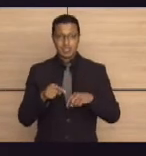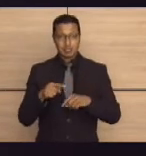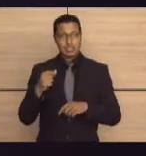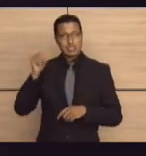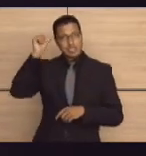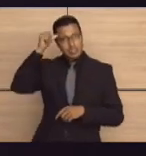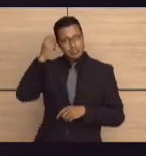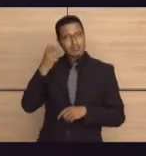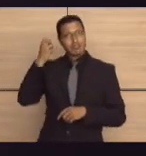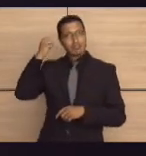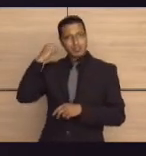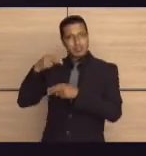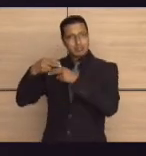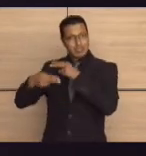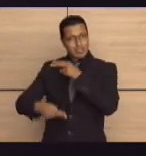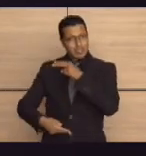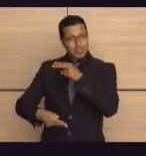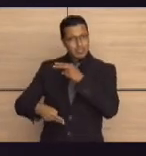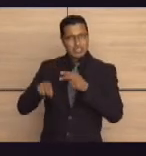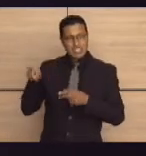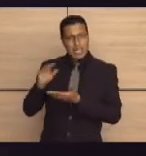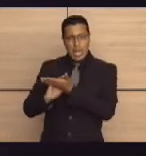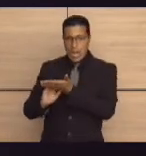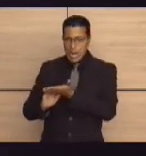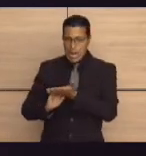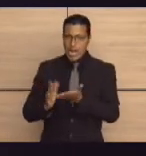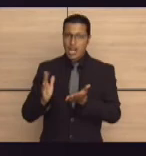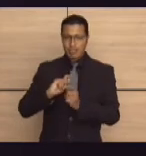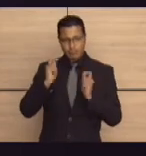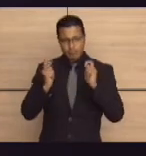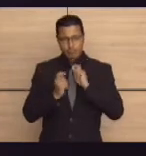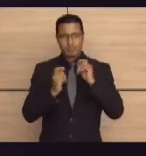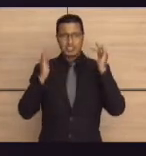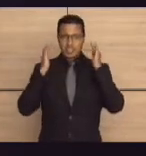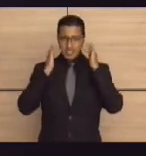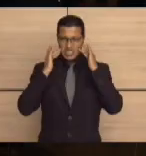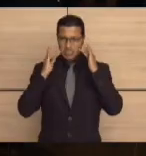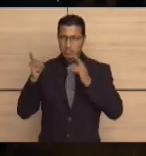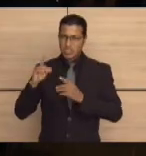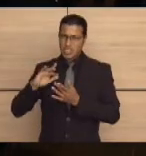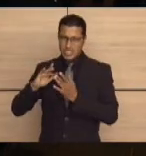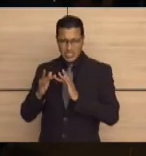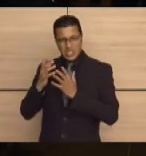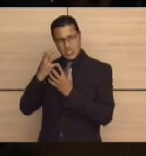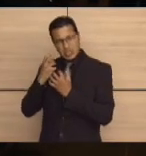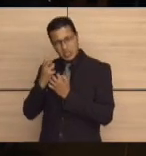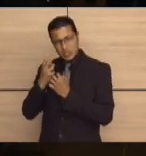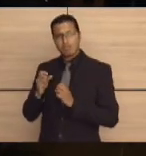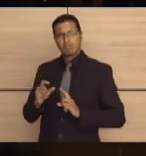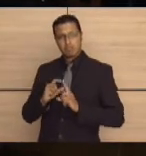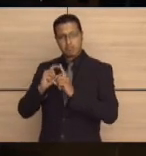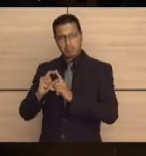pasado, resarcirlo, sanarlo, limpiarlo, darle palabras al dolor, ayudar,